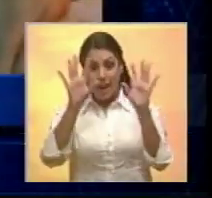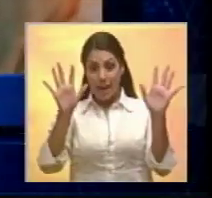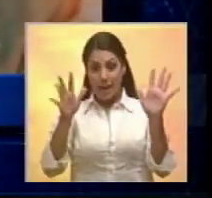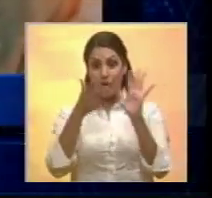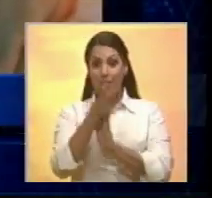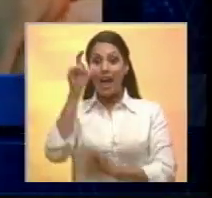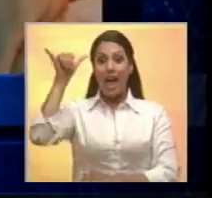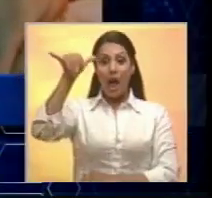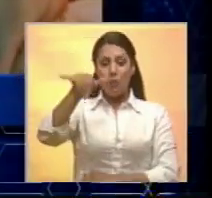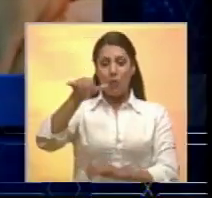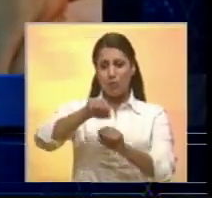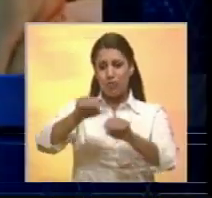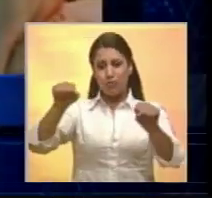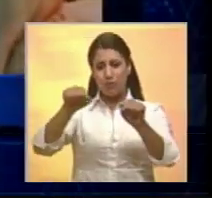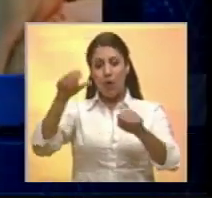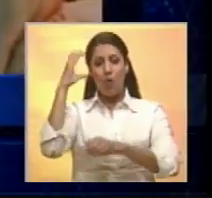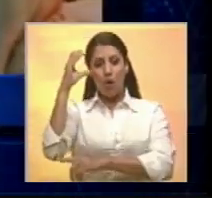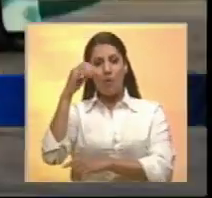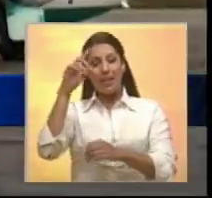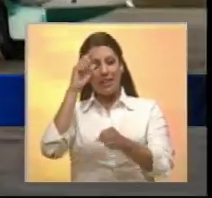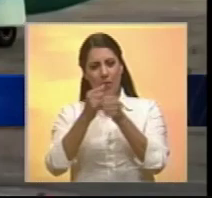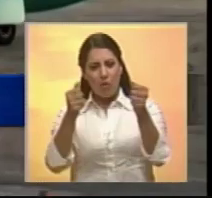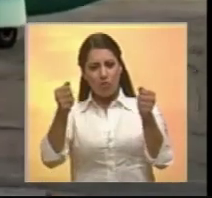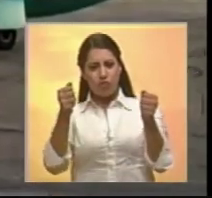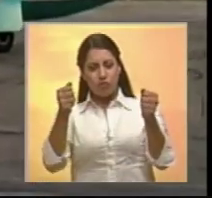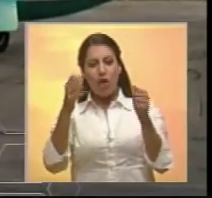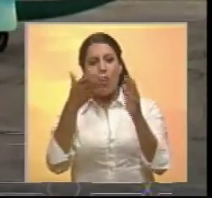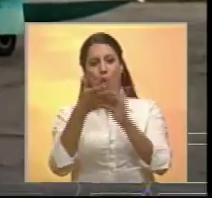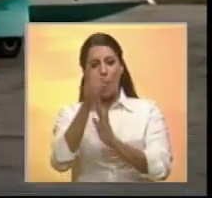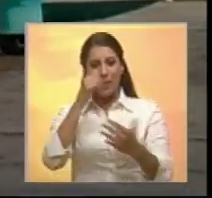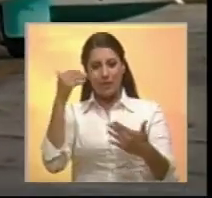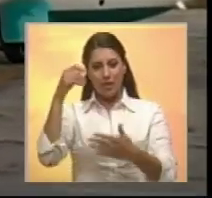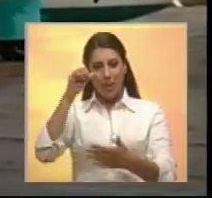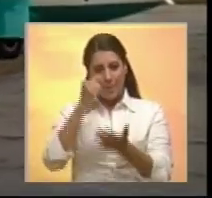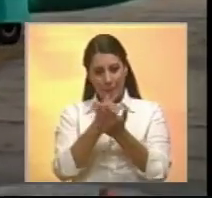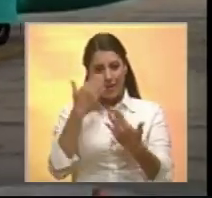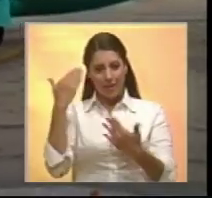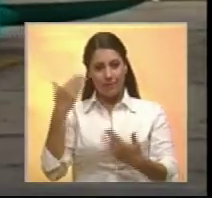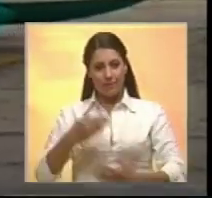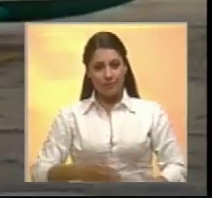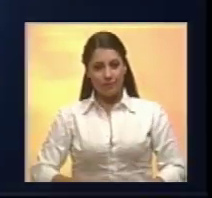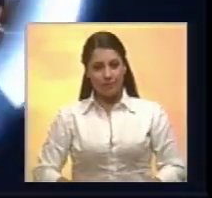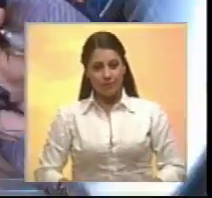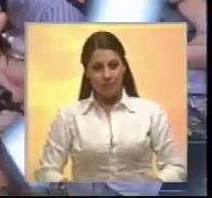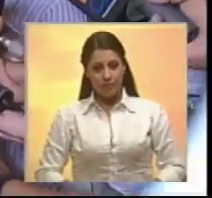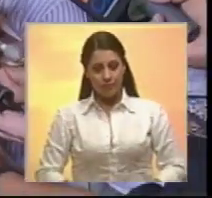Aclaratoria. Avión que se estrelló en Medellín era operado por Lamia Bolivia.